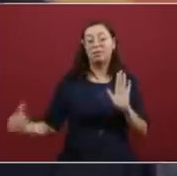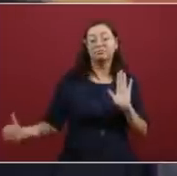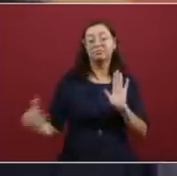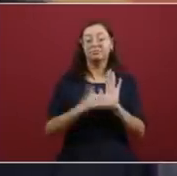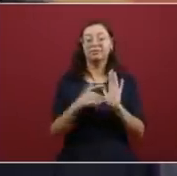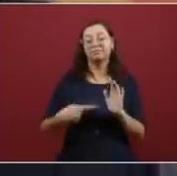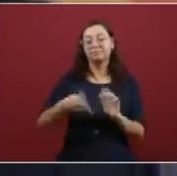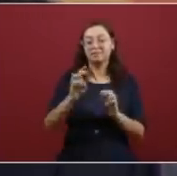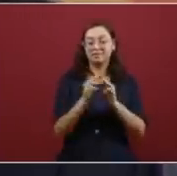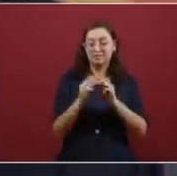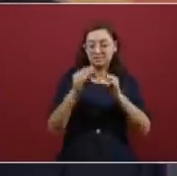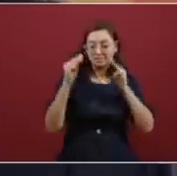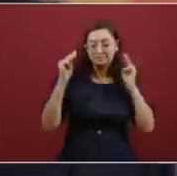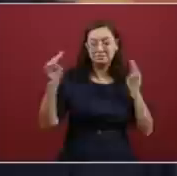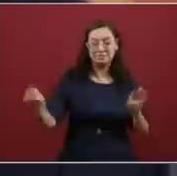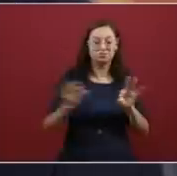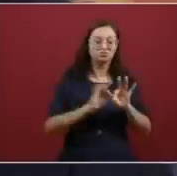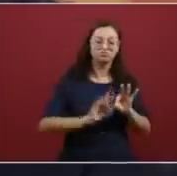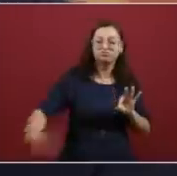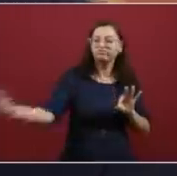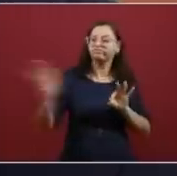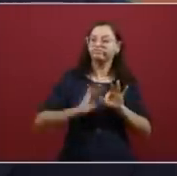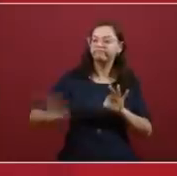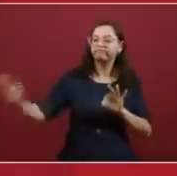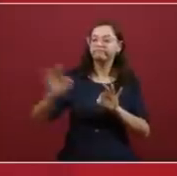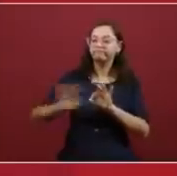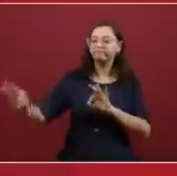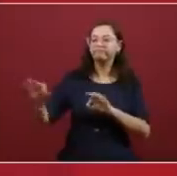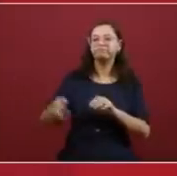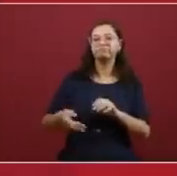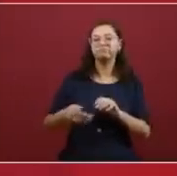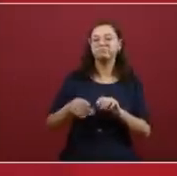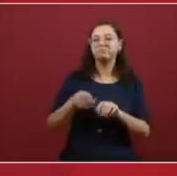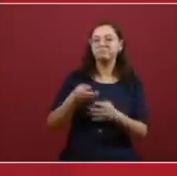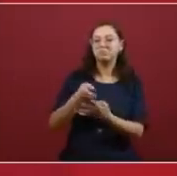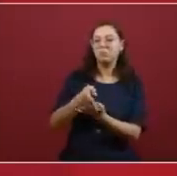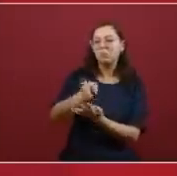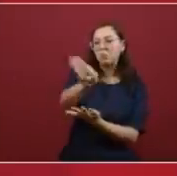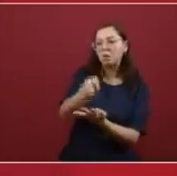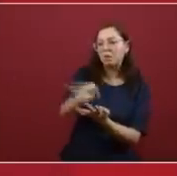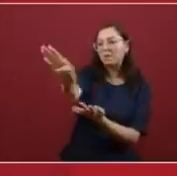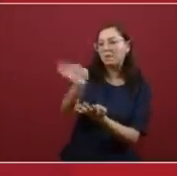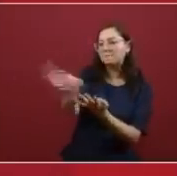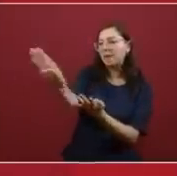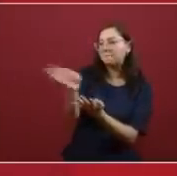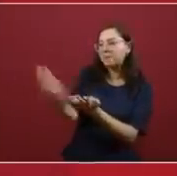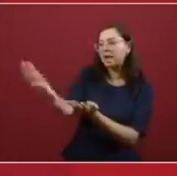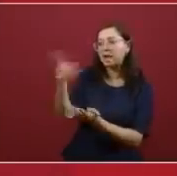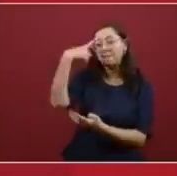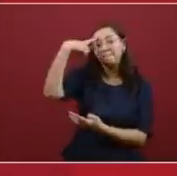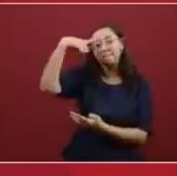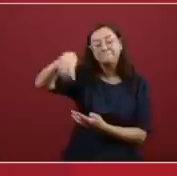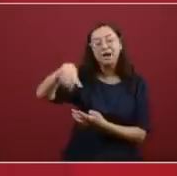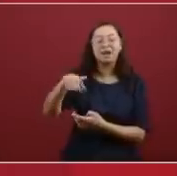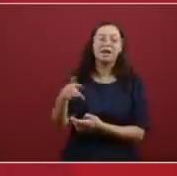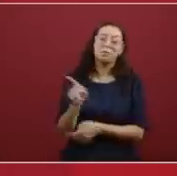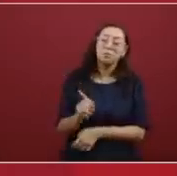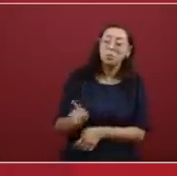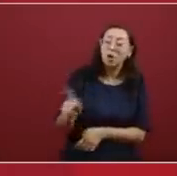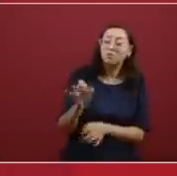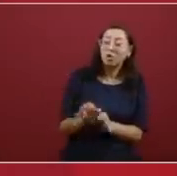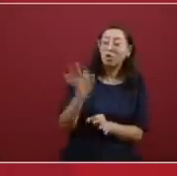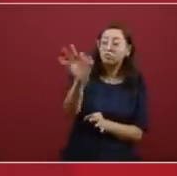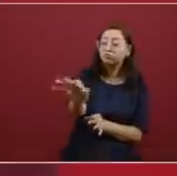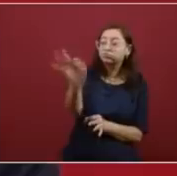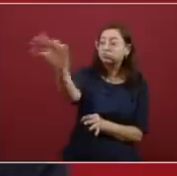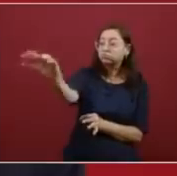kilómetros de fibras ópticas, es para comunicar a los pueblos más apartados con internet.